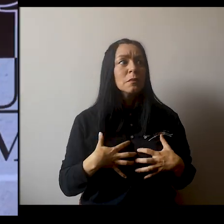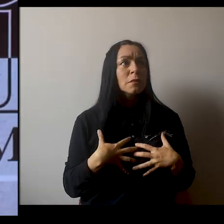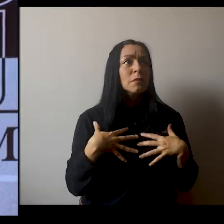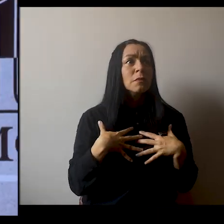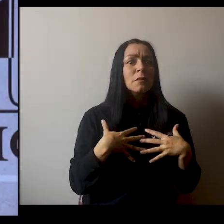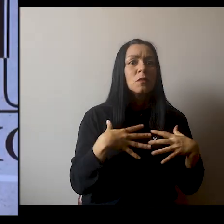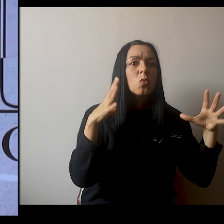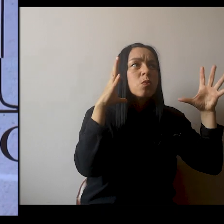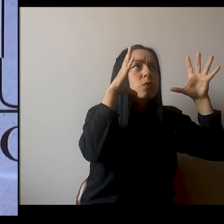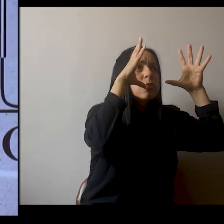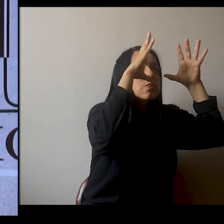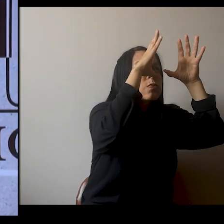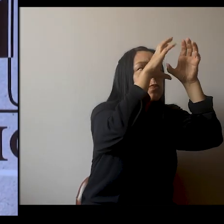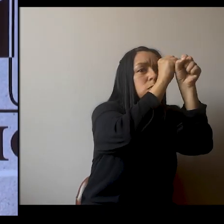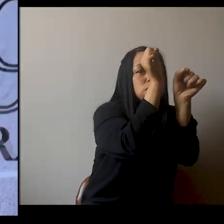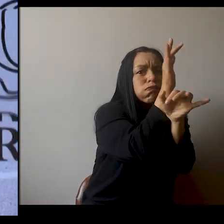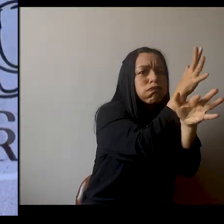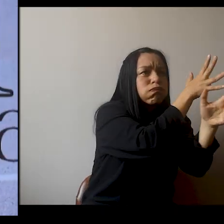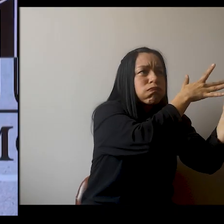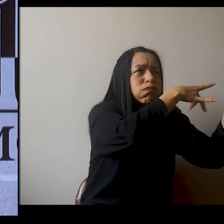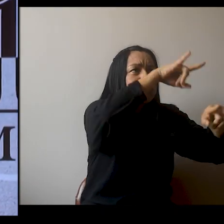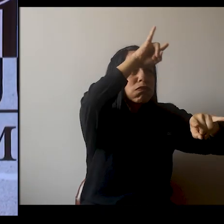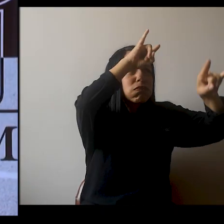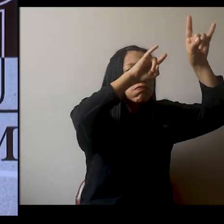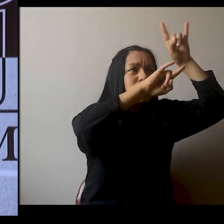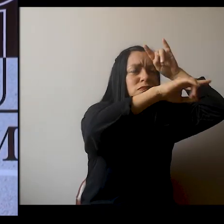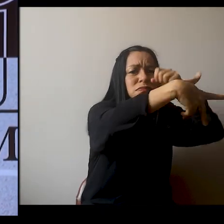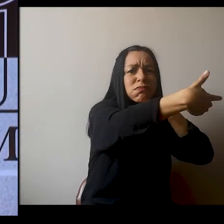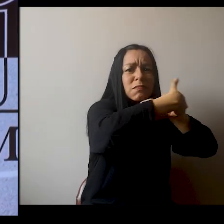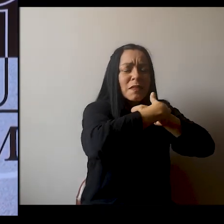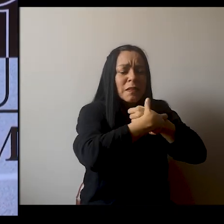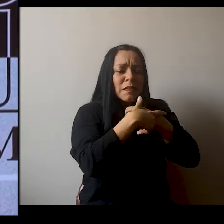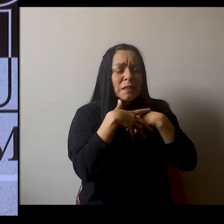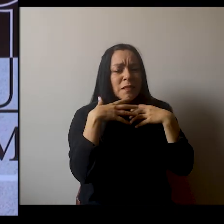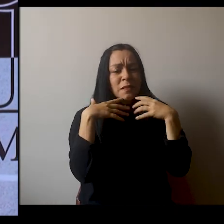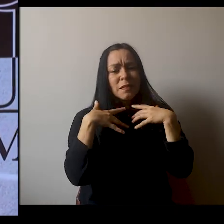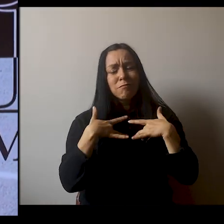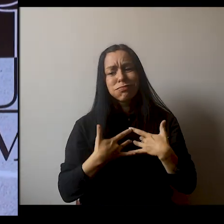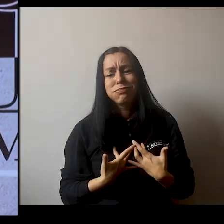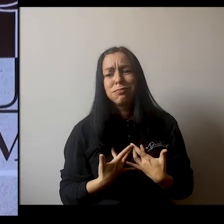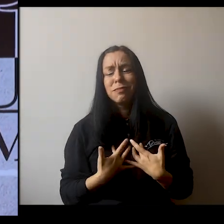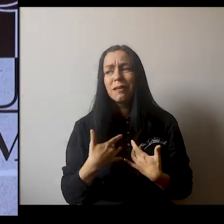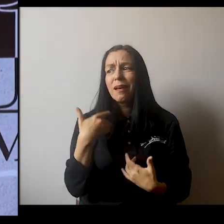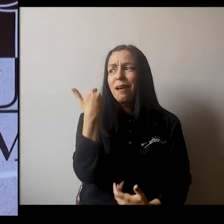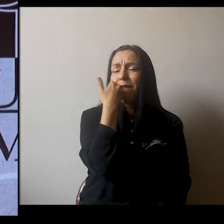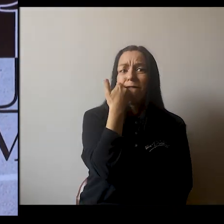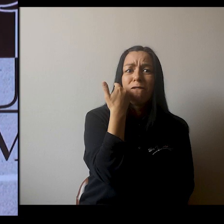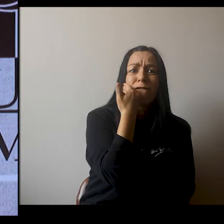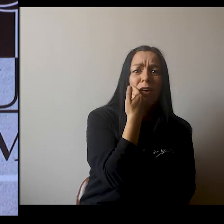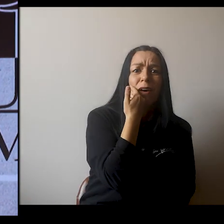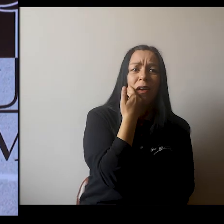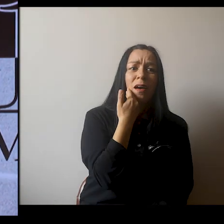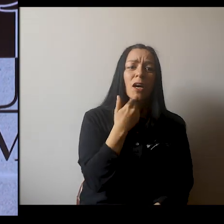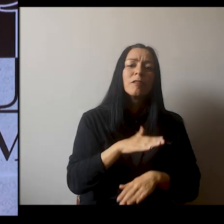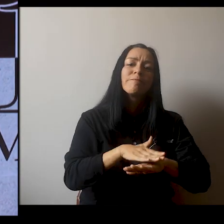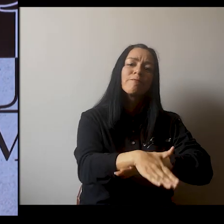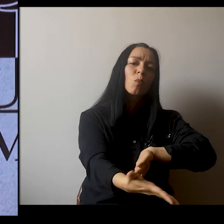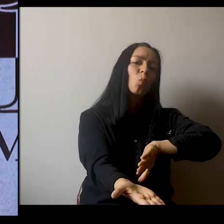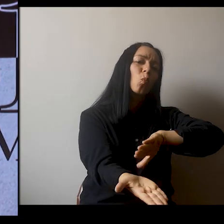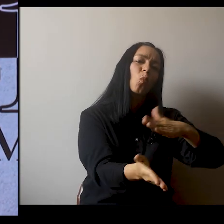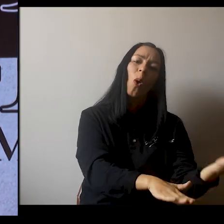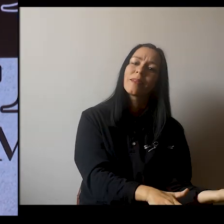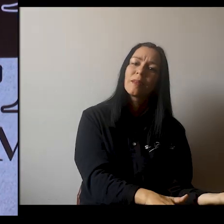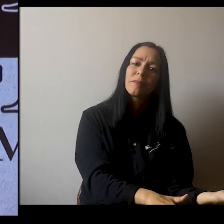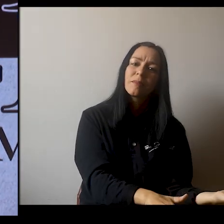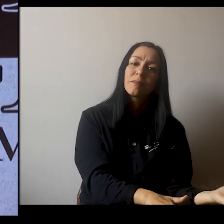puerta a la oscuridad, a las tinieblas, a la depresión, a la enfermedad